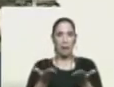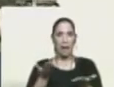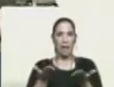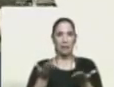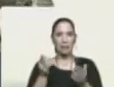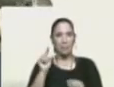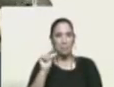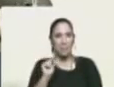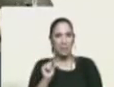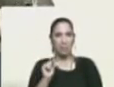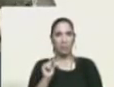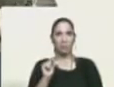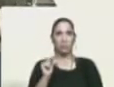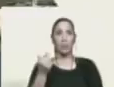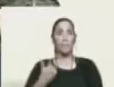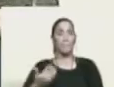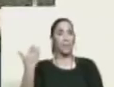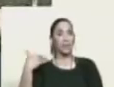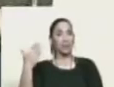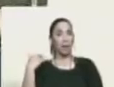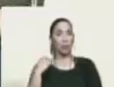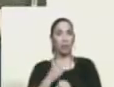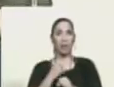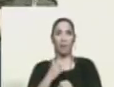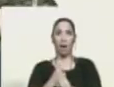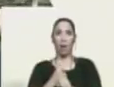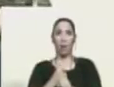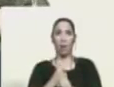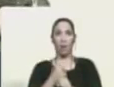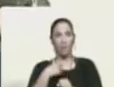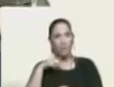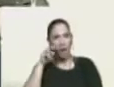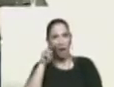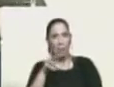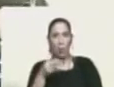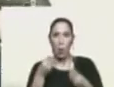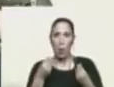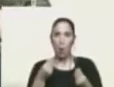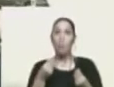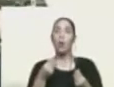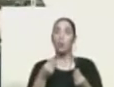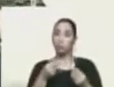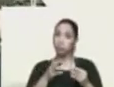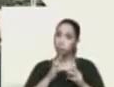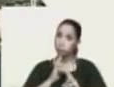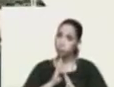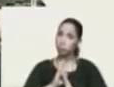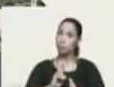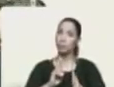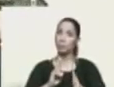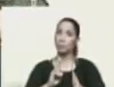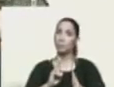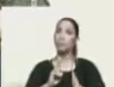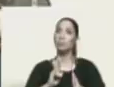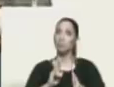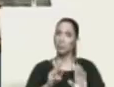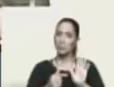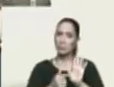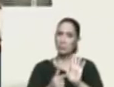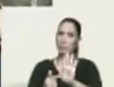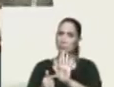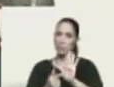mínimo en la pasada gestión, y hoy vemos cómo estos resultados hablan de una gran y notable